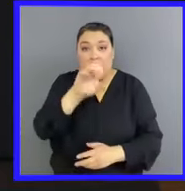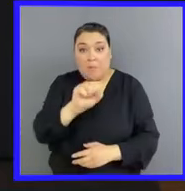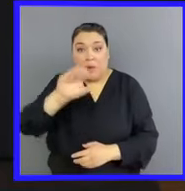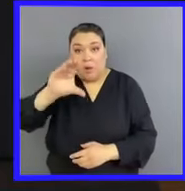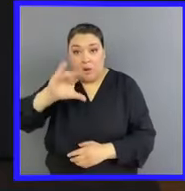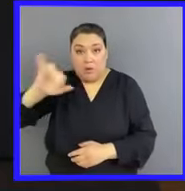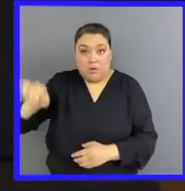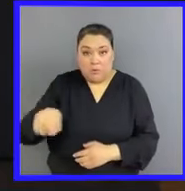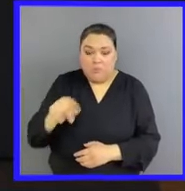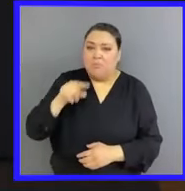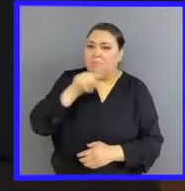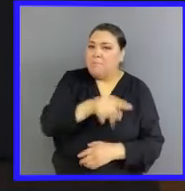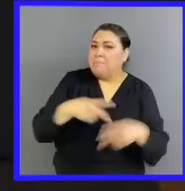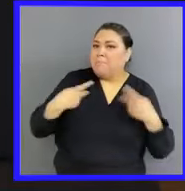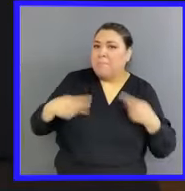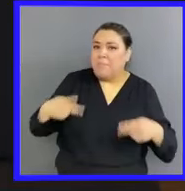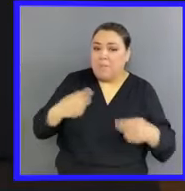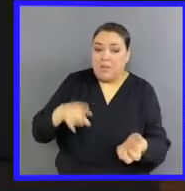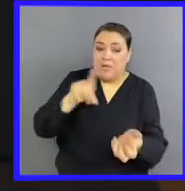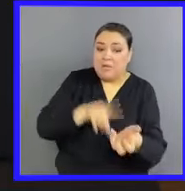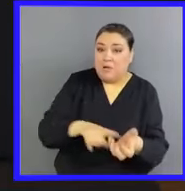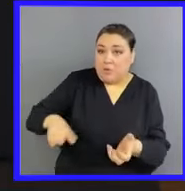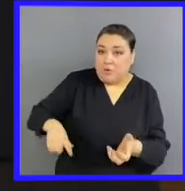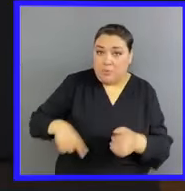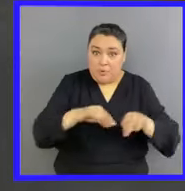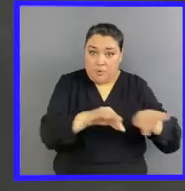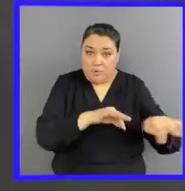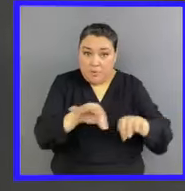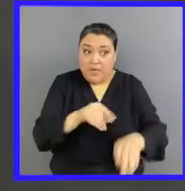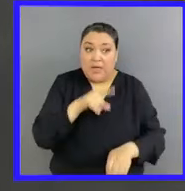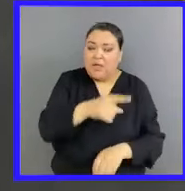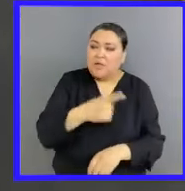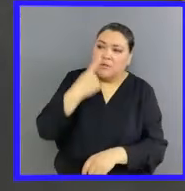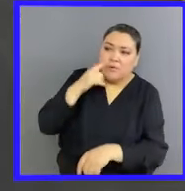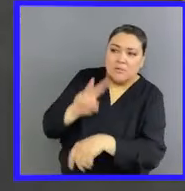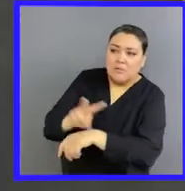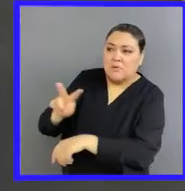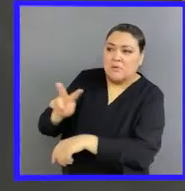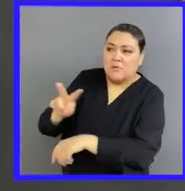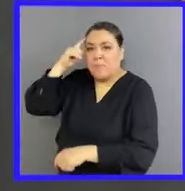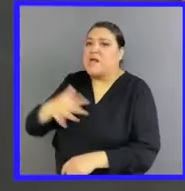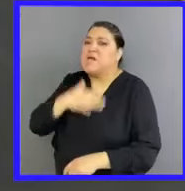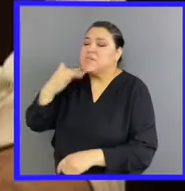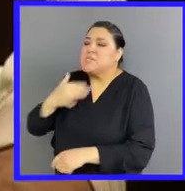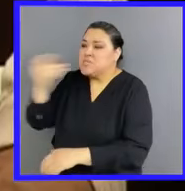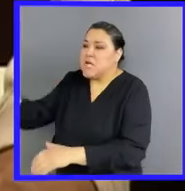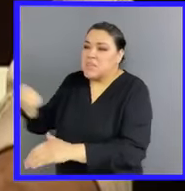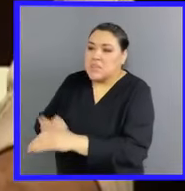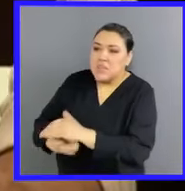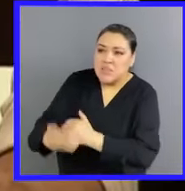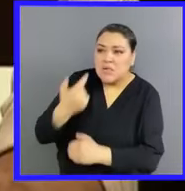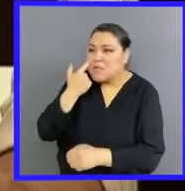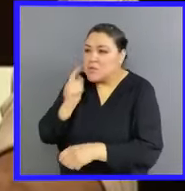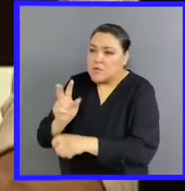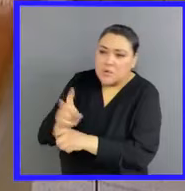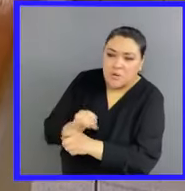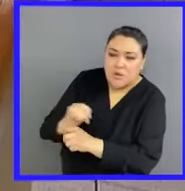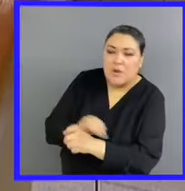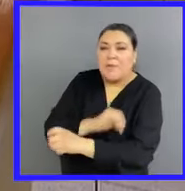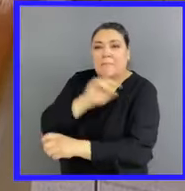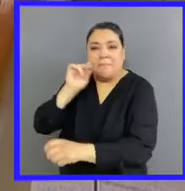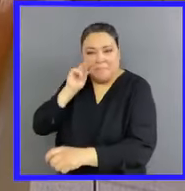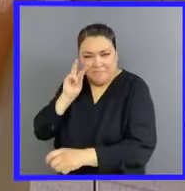de servidores públicos que aplican la ley antilavado. Esto al determinar que el artículo de la Ley Federal para la Prevención